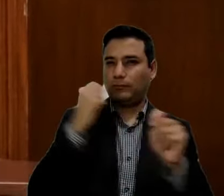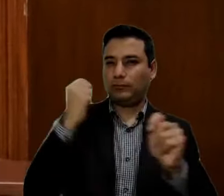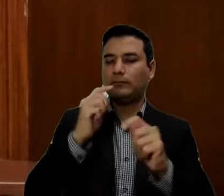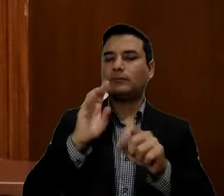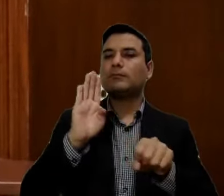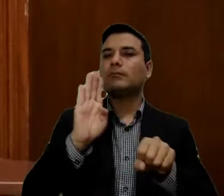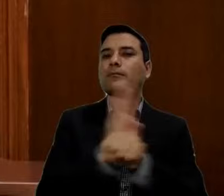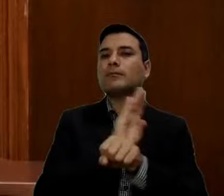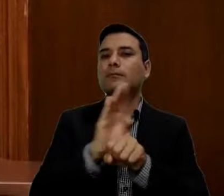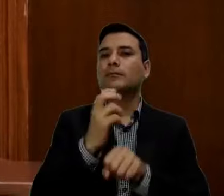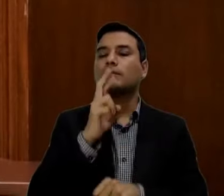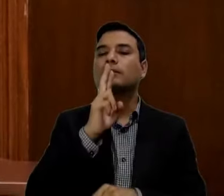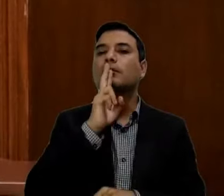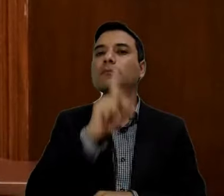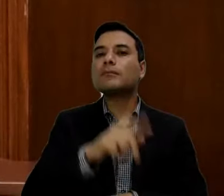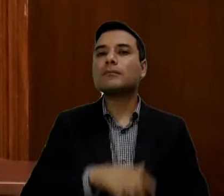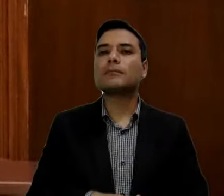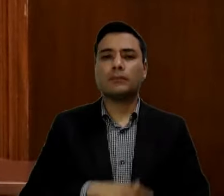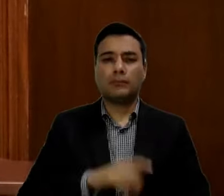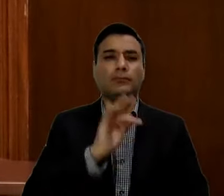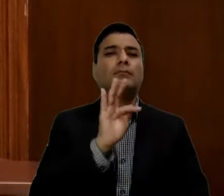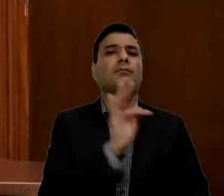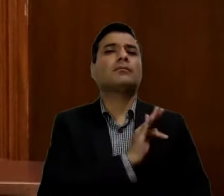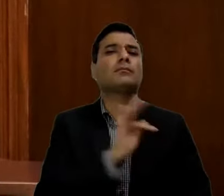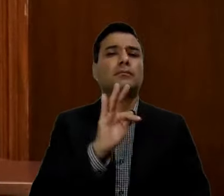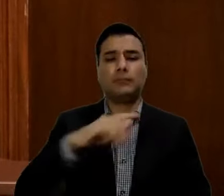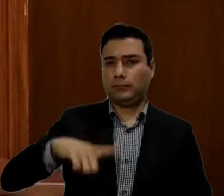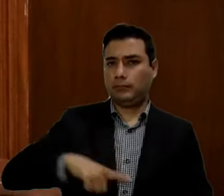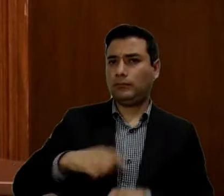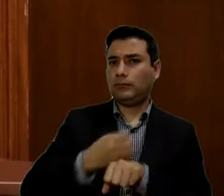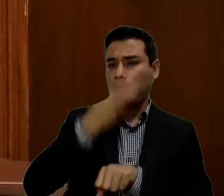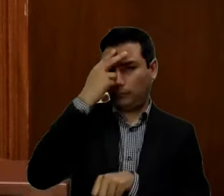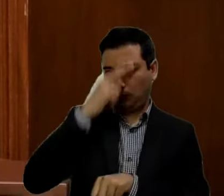un subsidio por parte del gobierno del Estado del